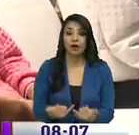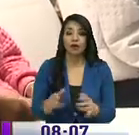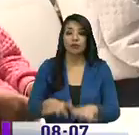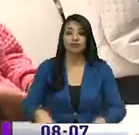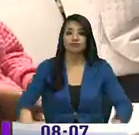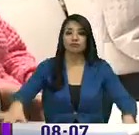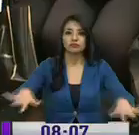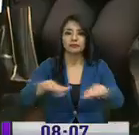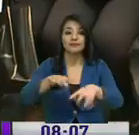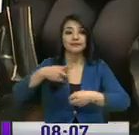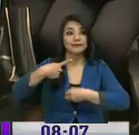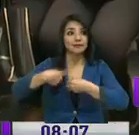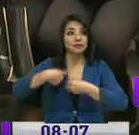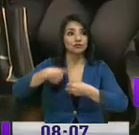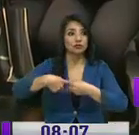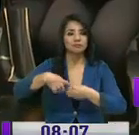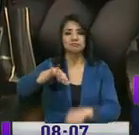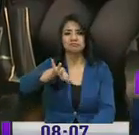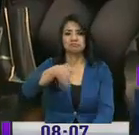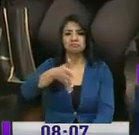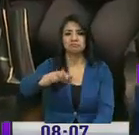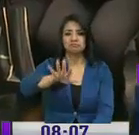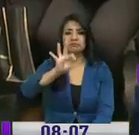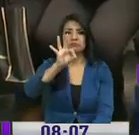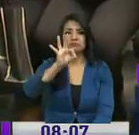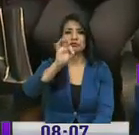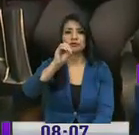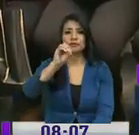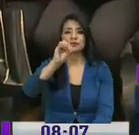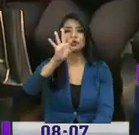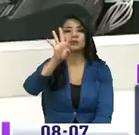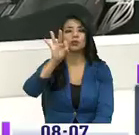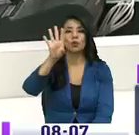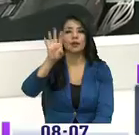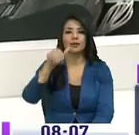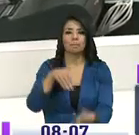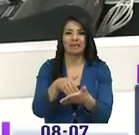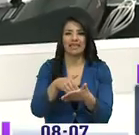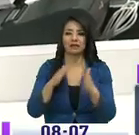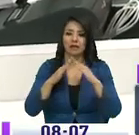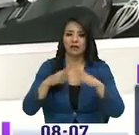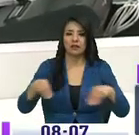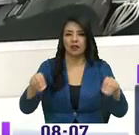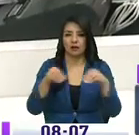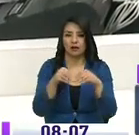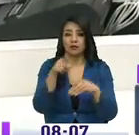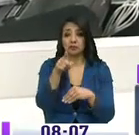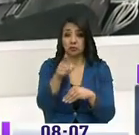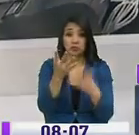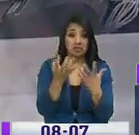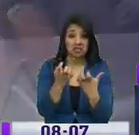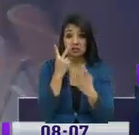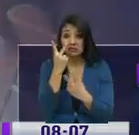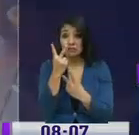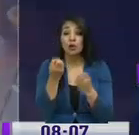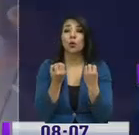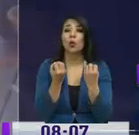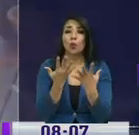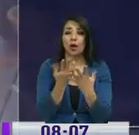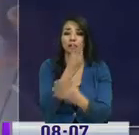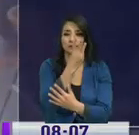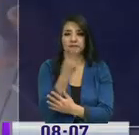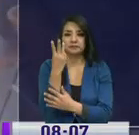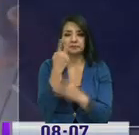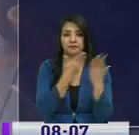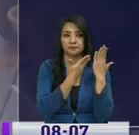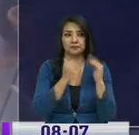Distrito Metropolitano existen aproximadamente 940.000 predios. Para conocer los rubros que se deben cancelar, puede ingresar a la